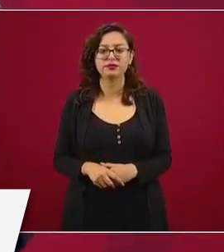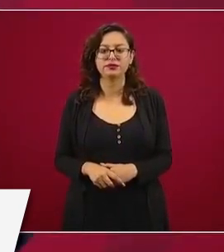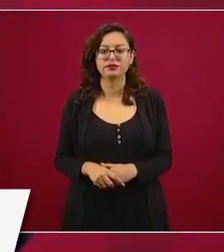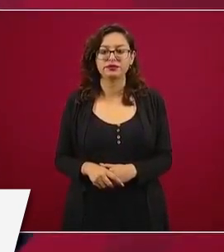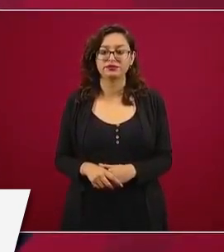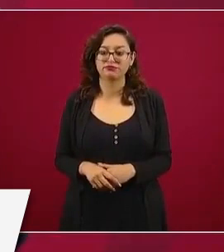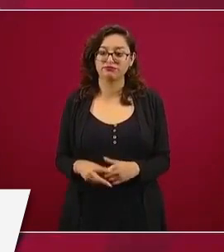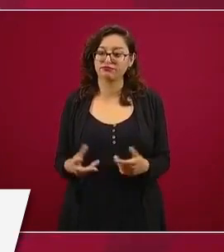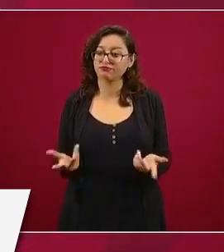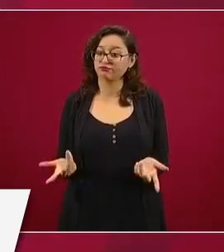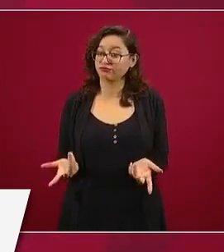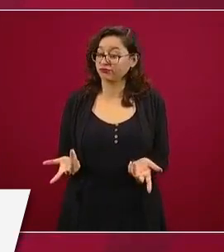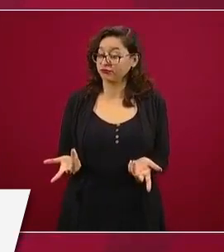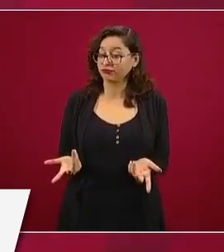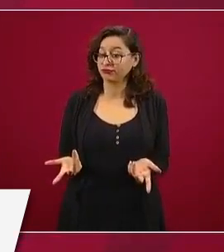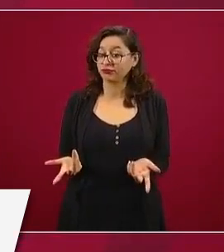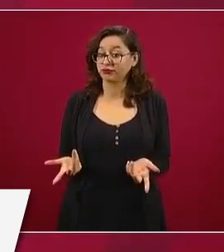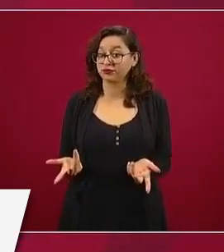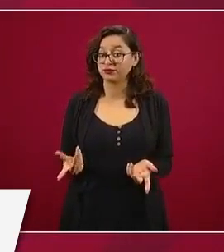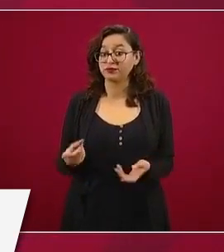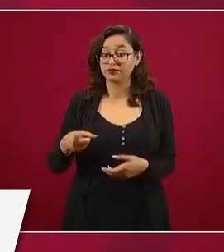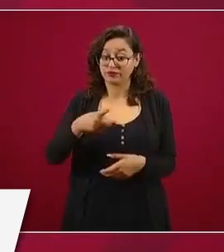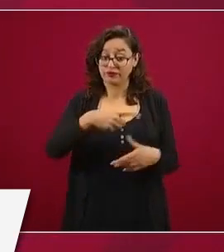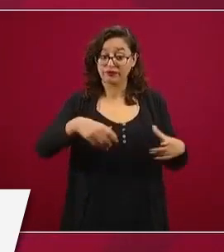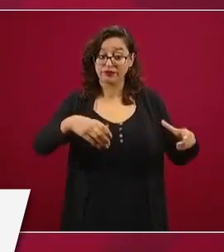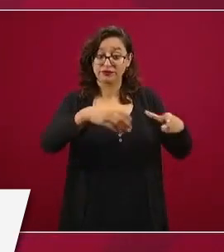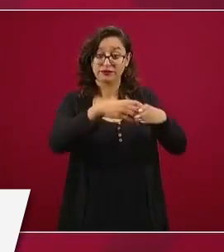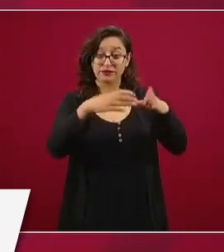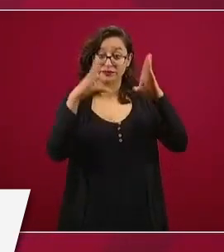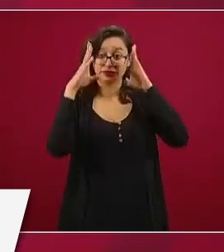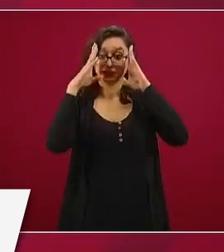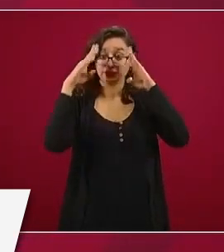que no van a tener los conservadores